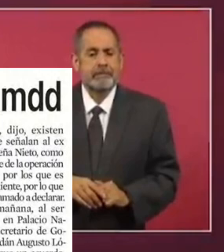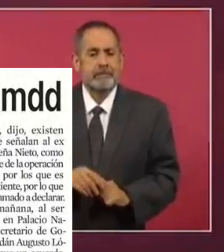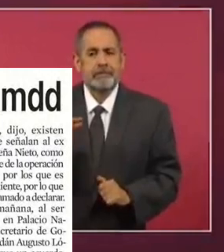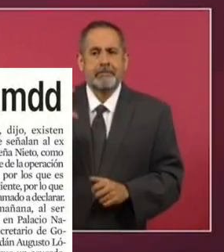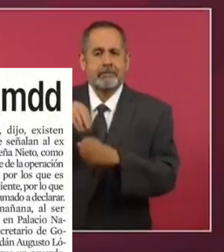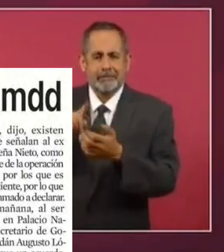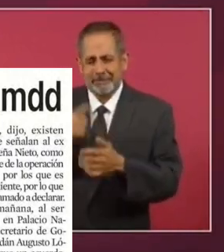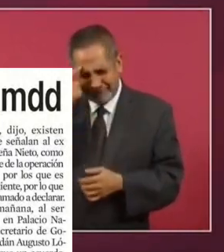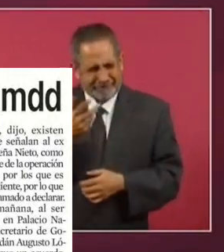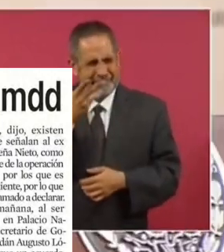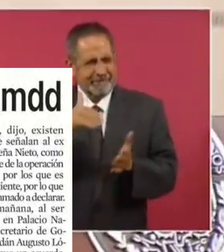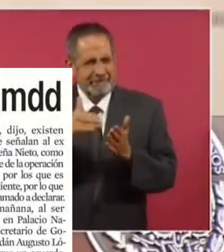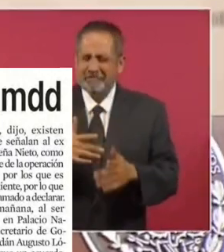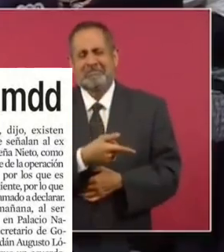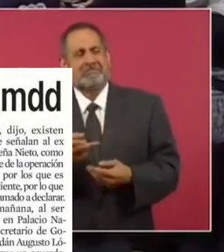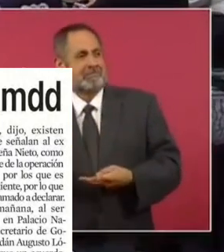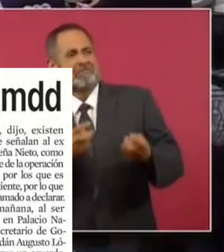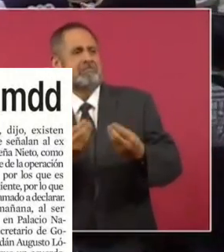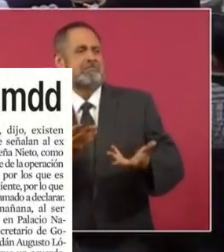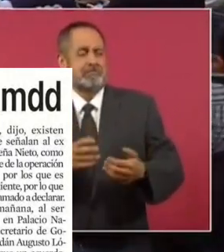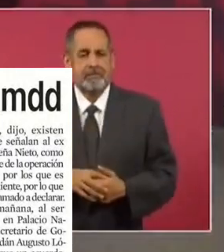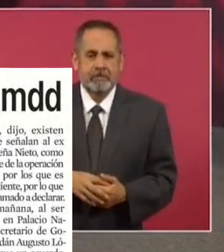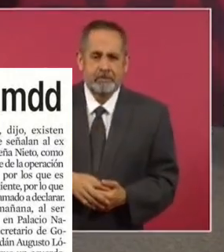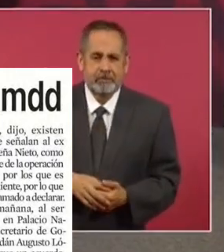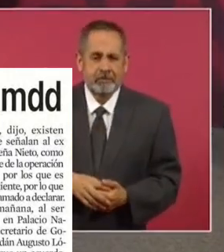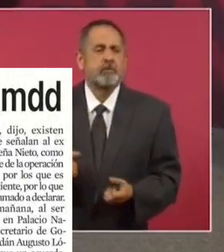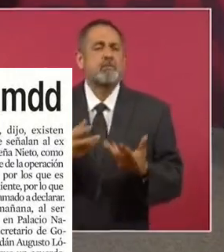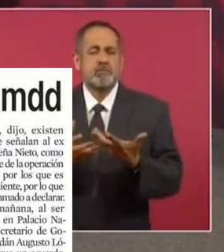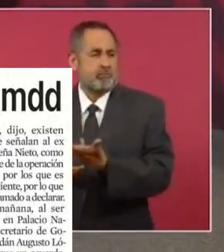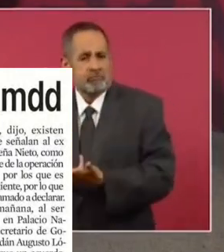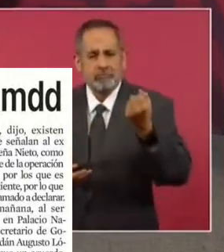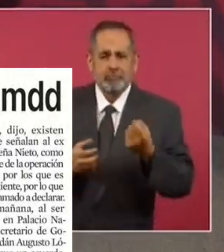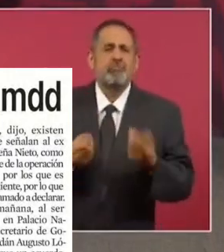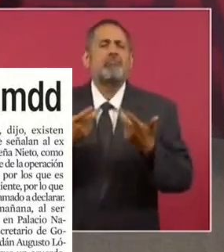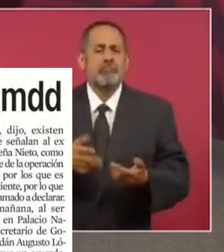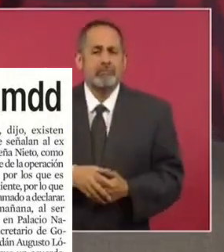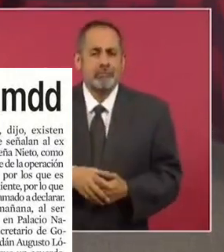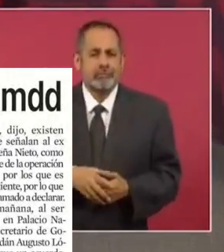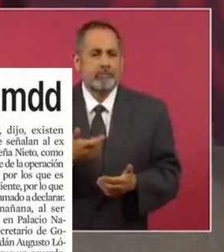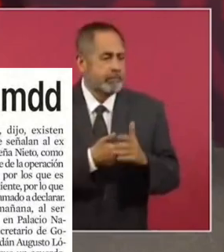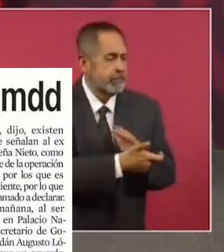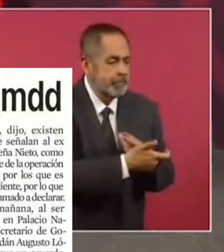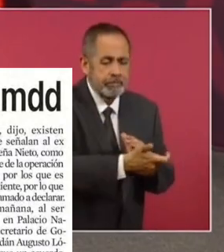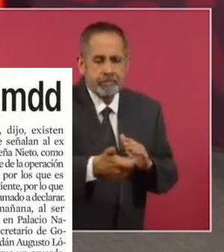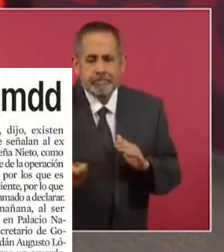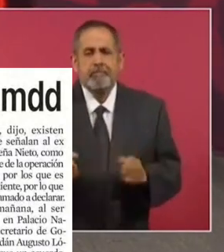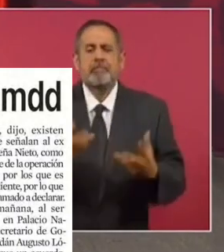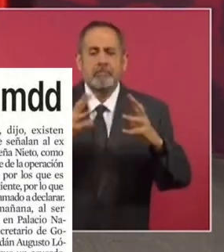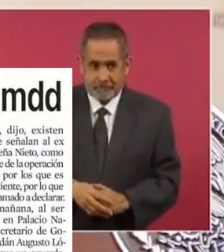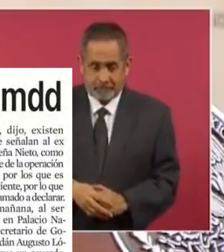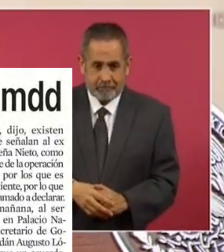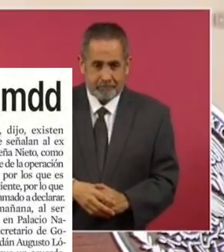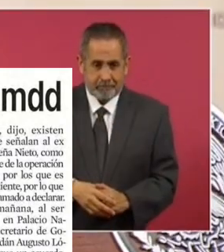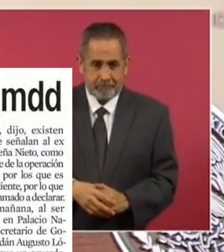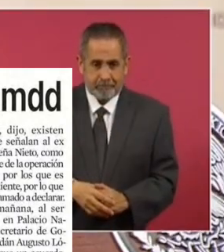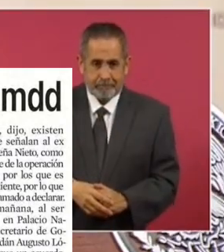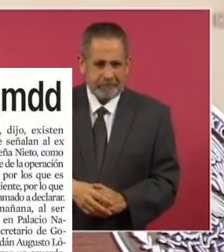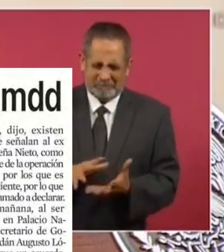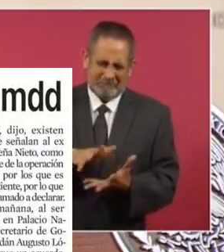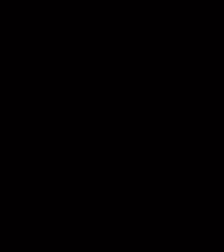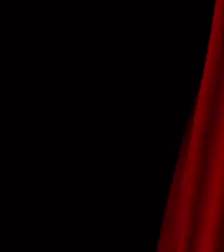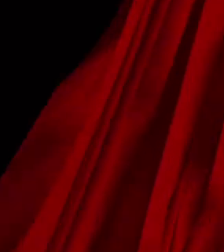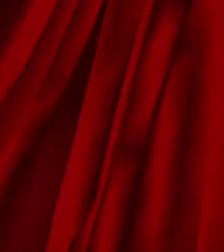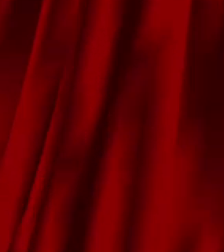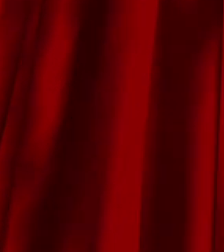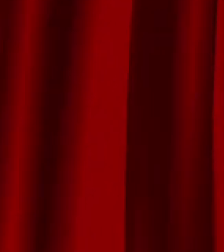este funcionarios pero diez millones se me hace muy poco cuánto entregó a los legisladores pues